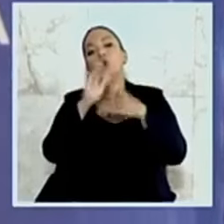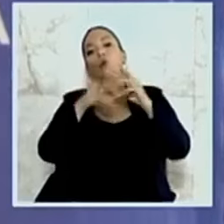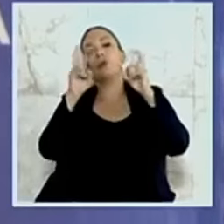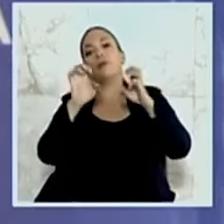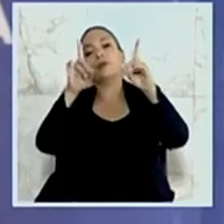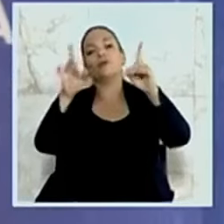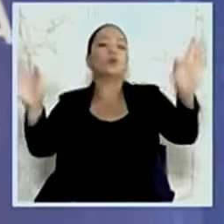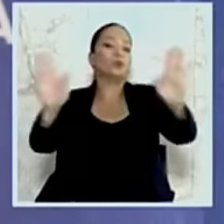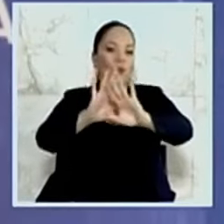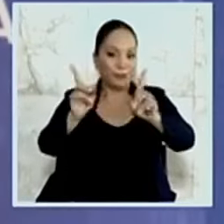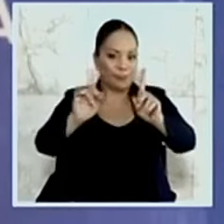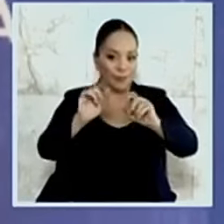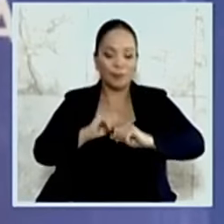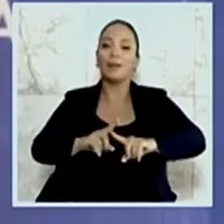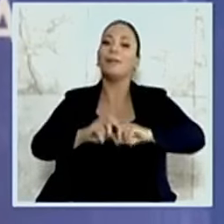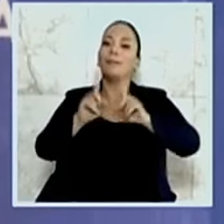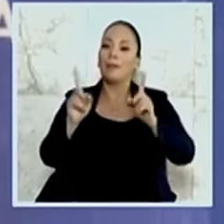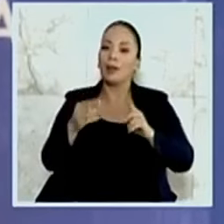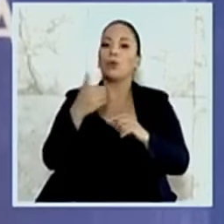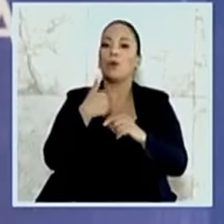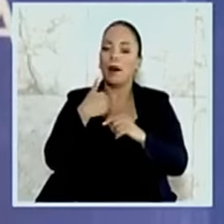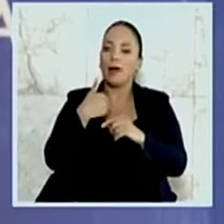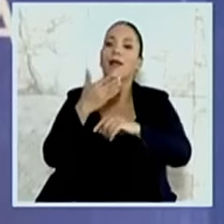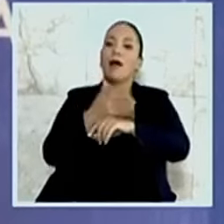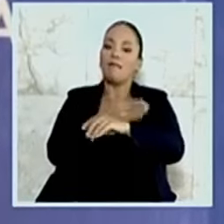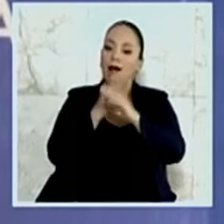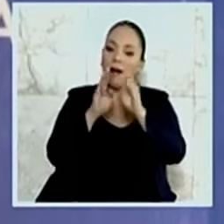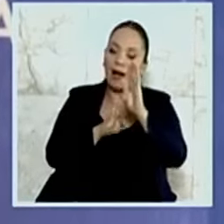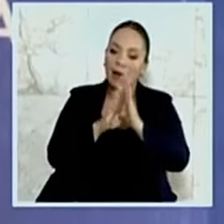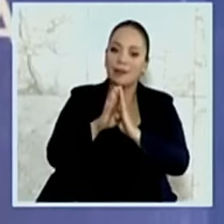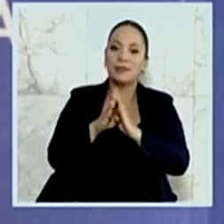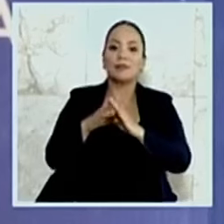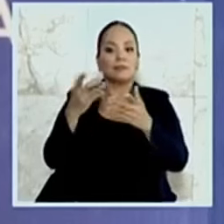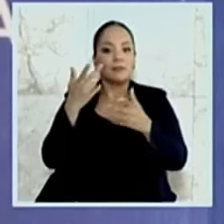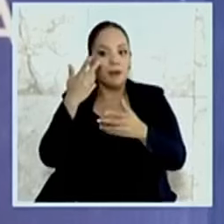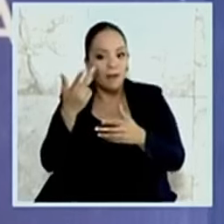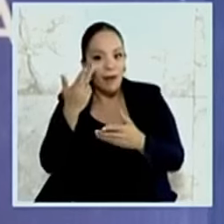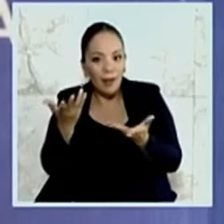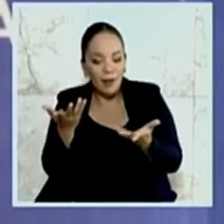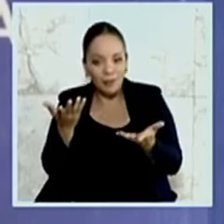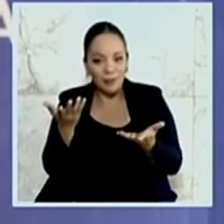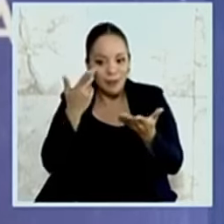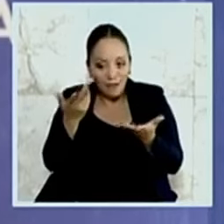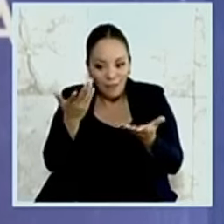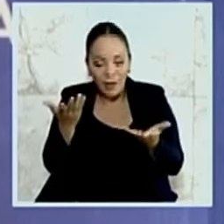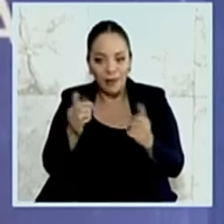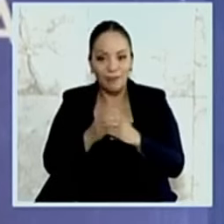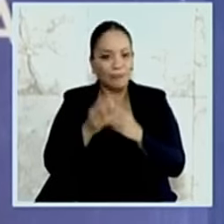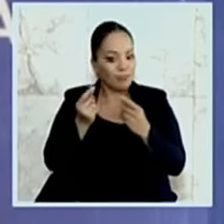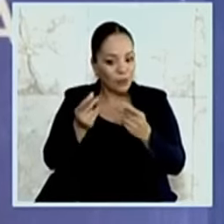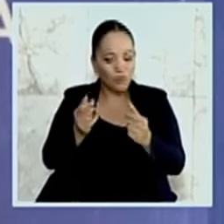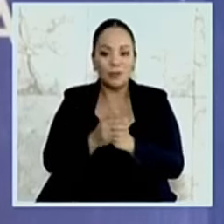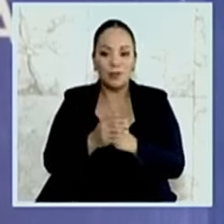vamos avanzando, quedan muchos problemas. No estamos diciendo que ya se solucionó la educación,